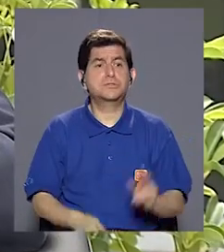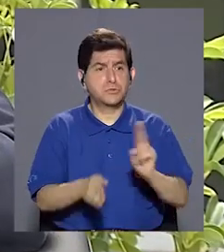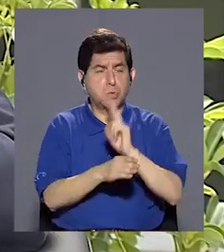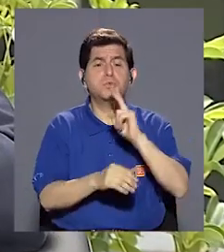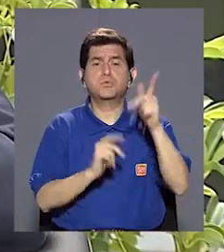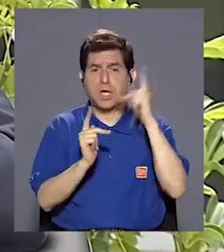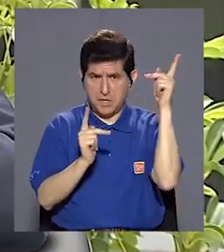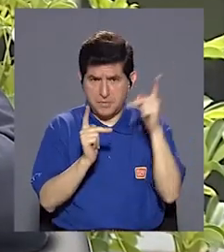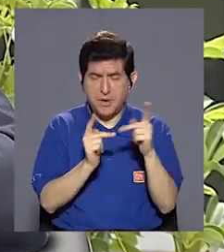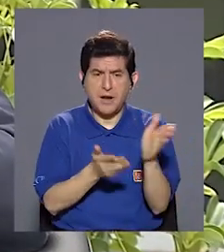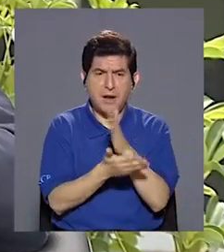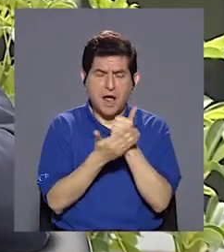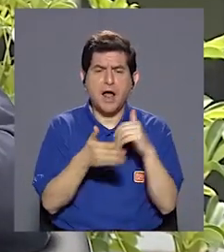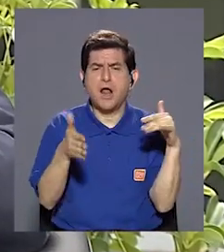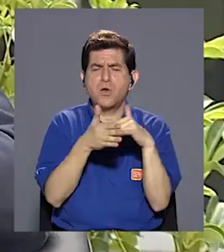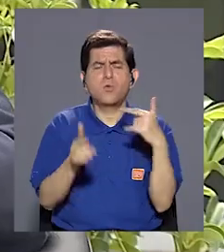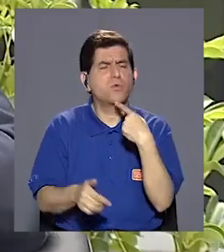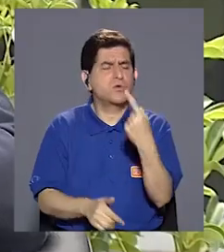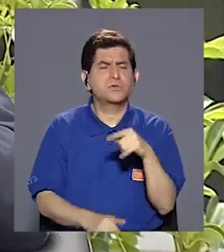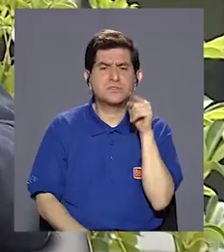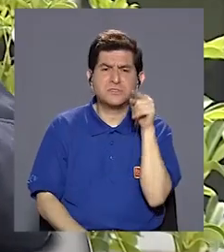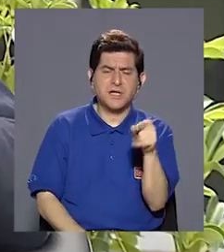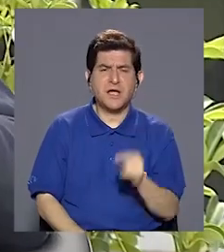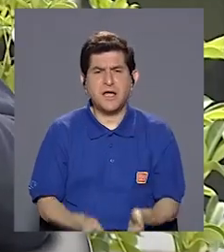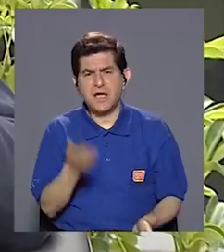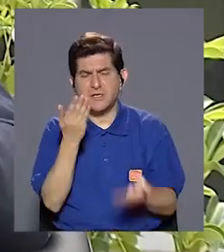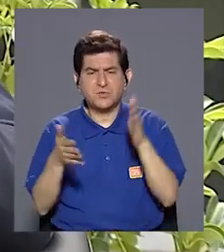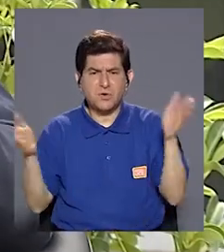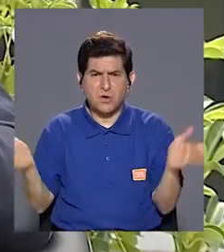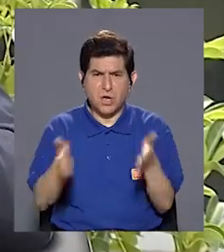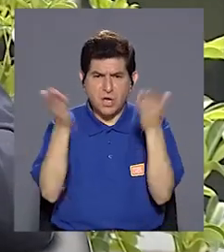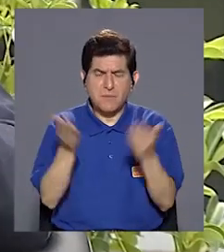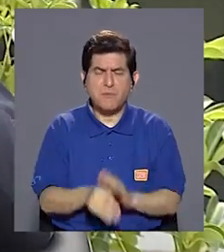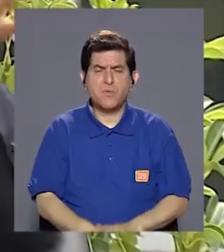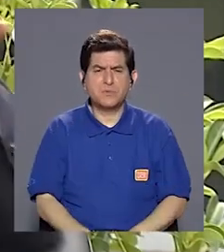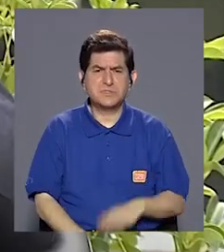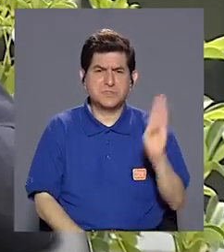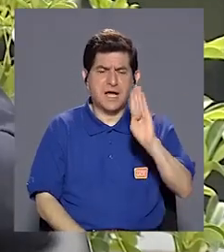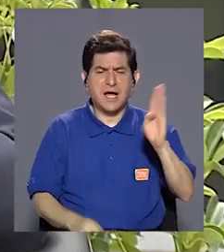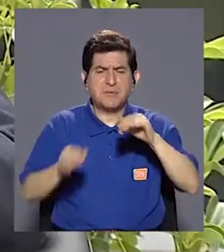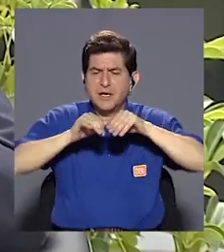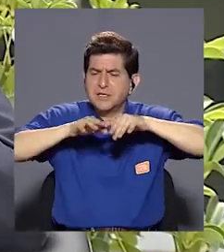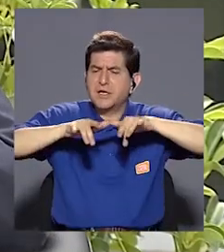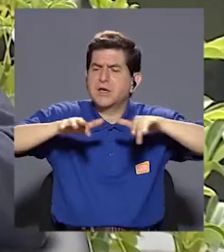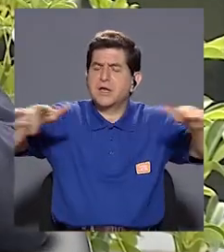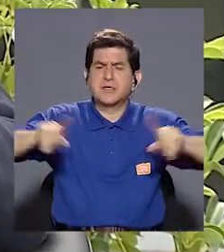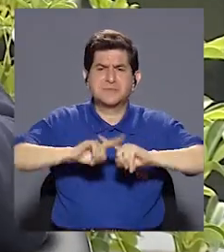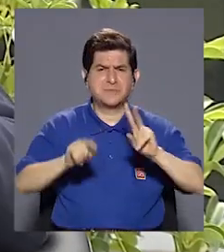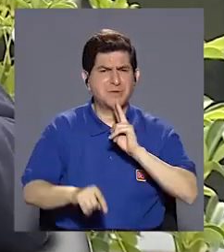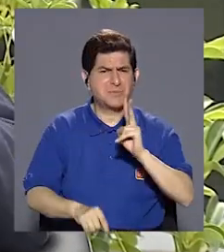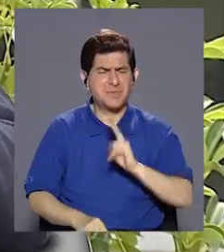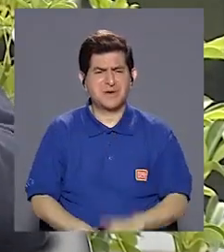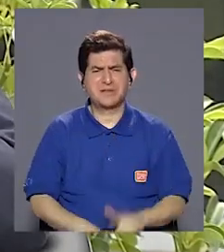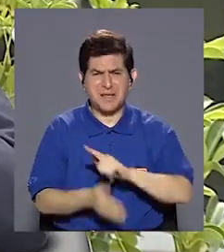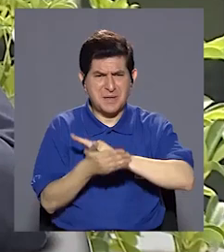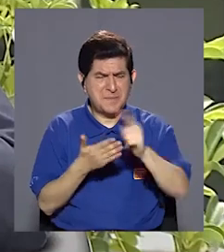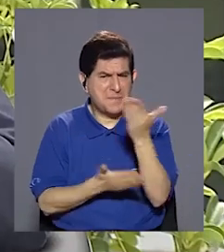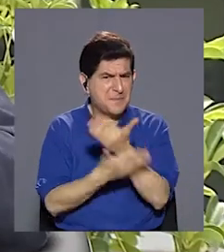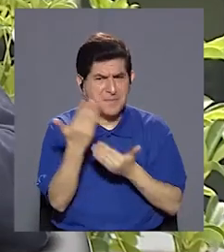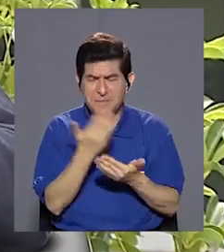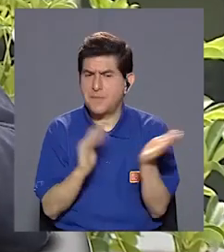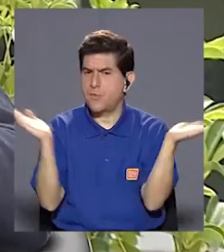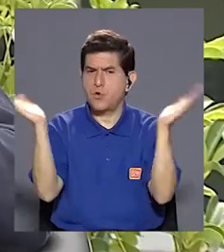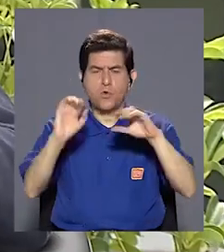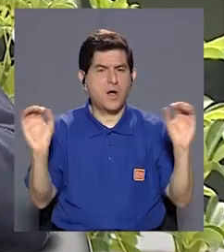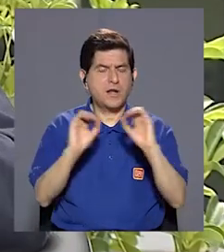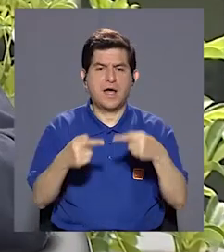usar perfectamente. Hay algunos estudios que han dicho que eso pues impulsa algunas bacterias en el ambiente y todo eso, pero en realidad para el lavado de manos